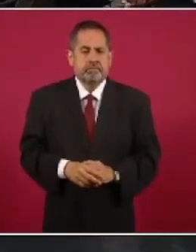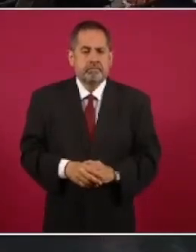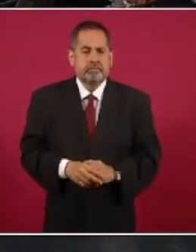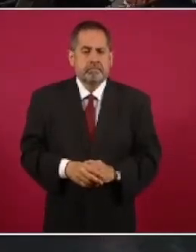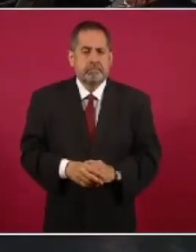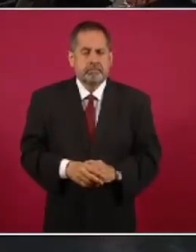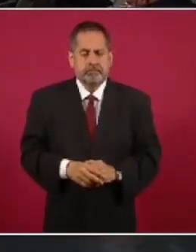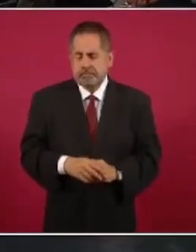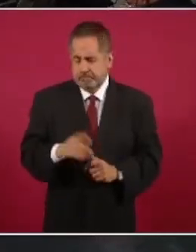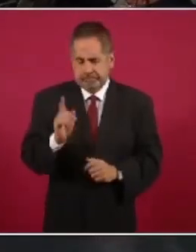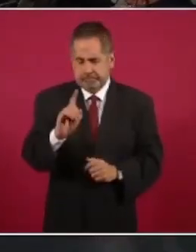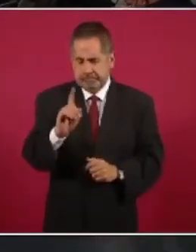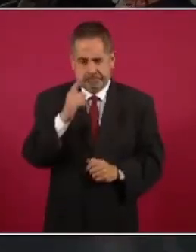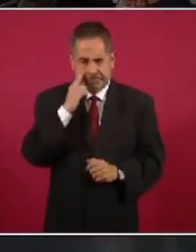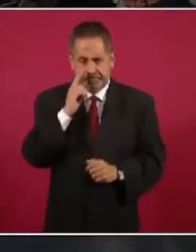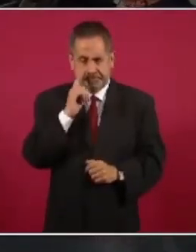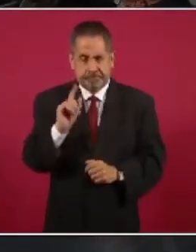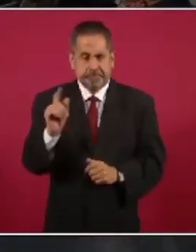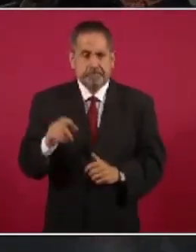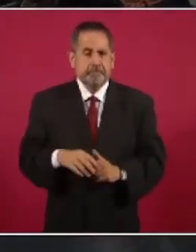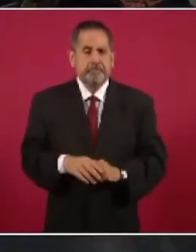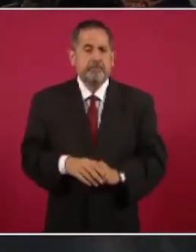No, o sea,